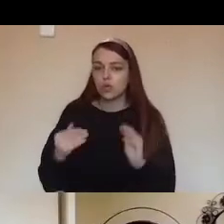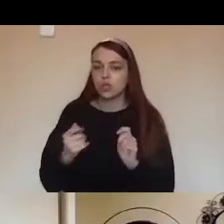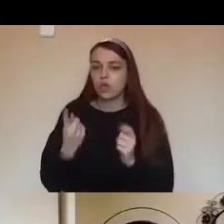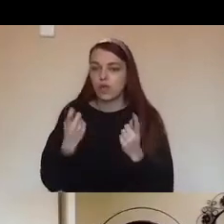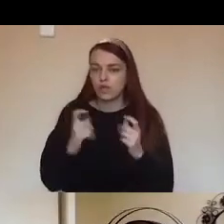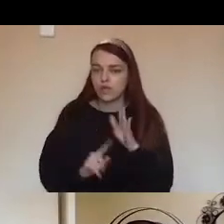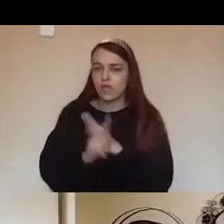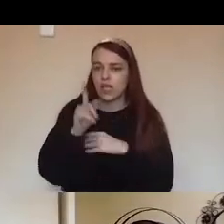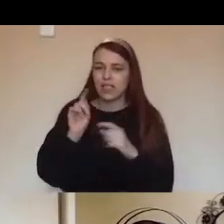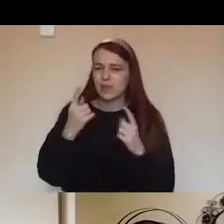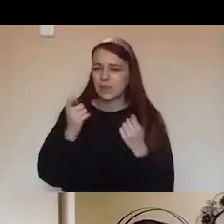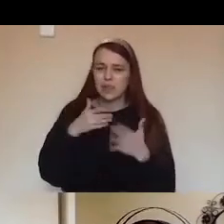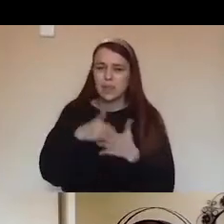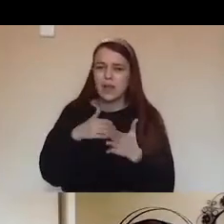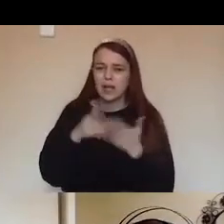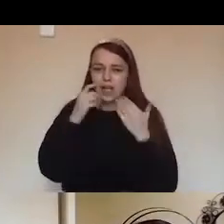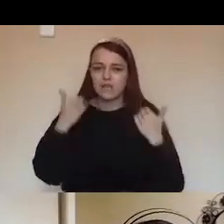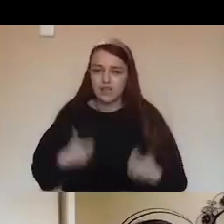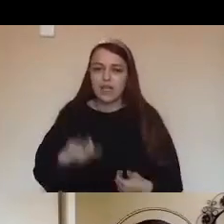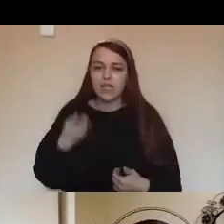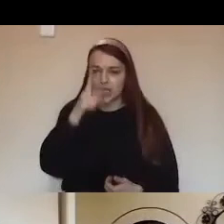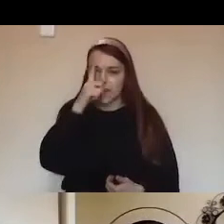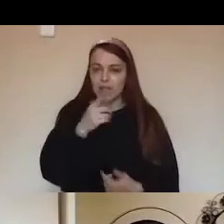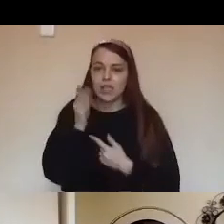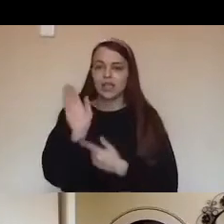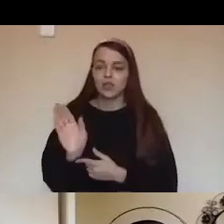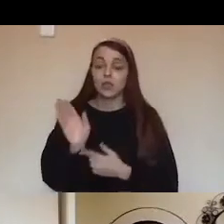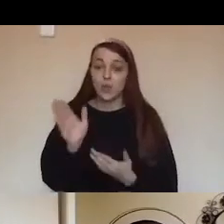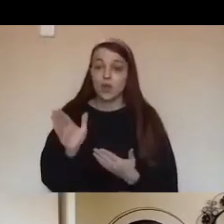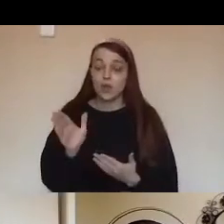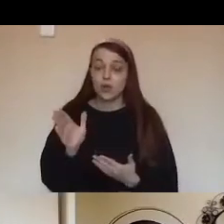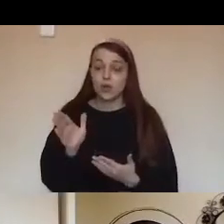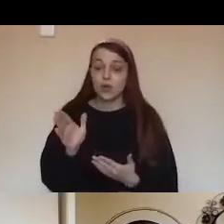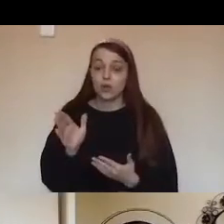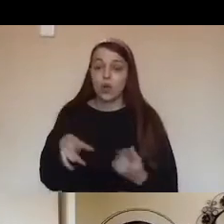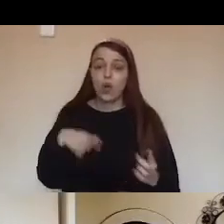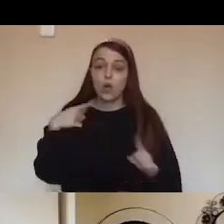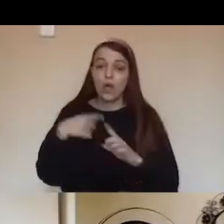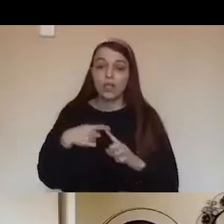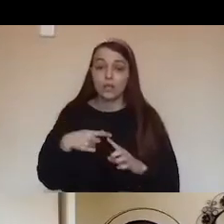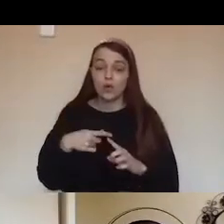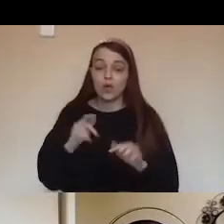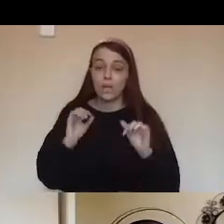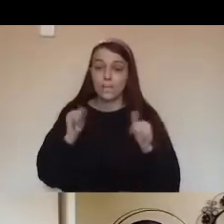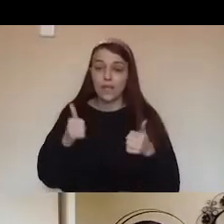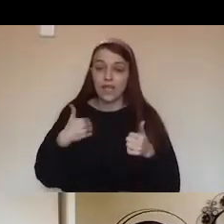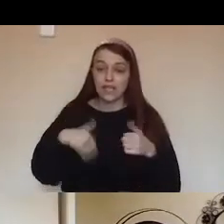barreras físicas y también actitudinales, pero con esto la idea era empezar a sentar las